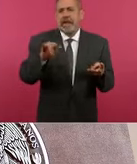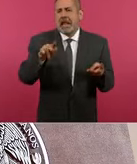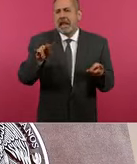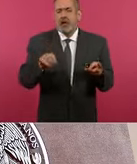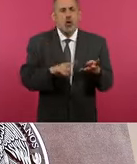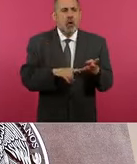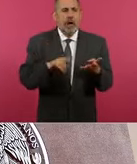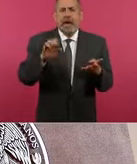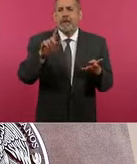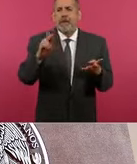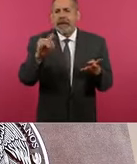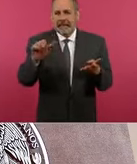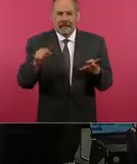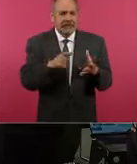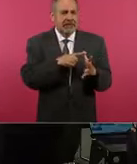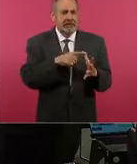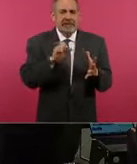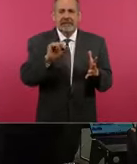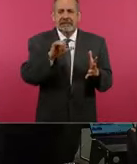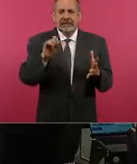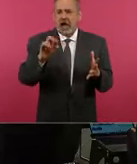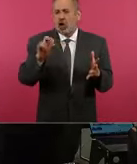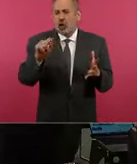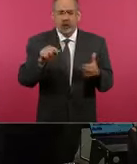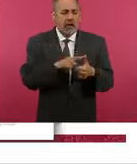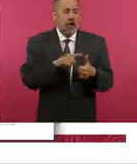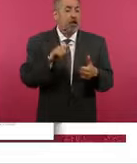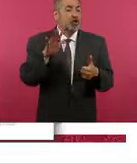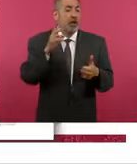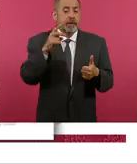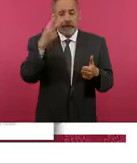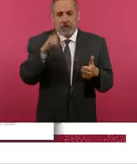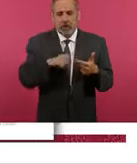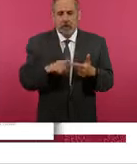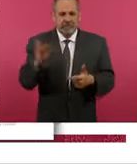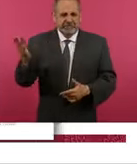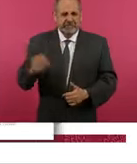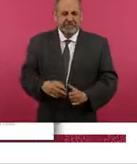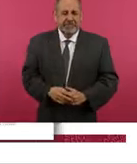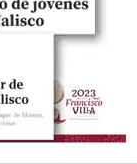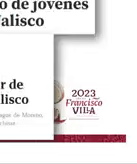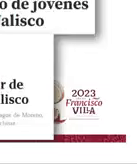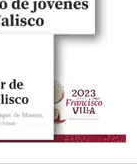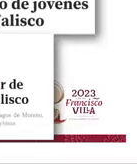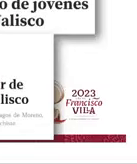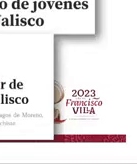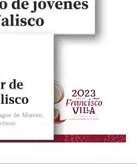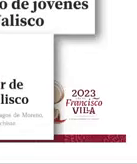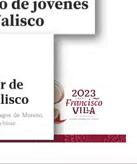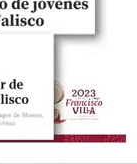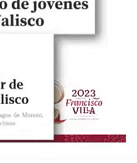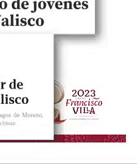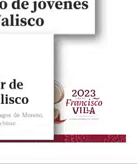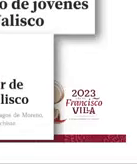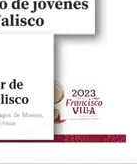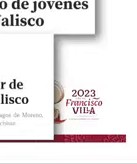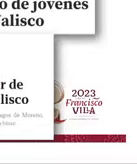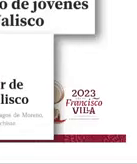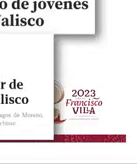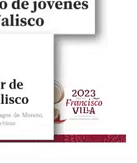Español El País, La Silla Rota, El Sol de México, 24 Horas, El Horizonte, LópezDóriga.com,